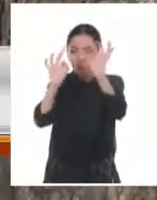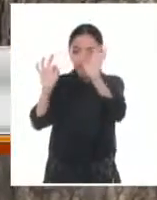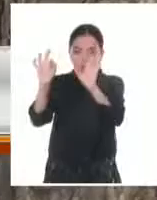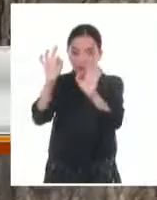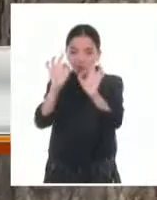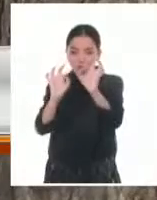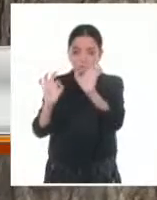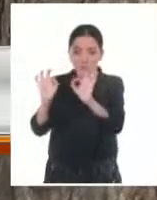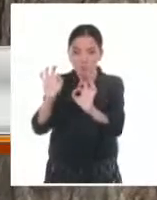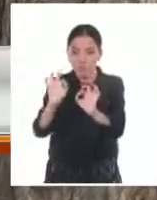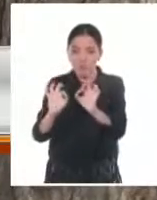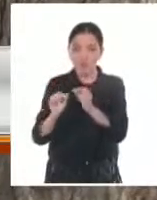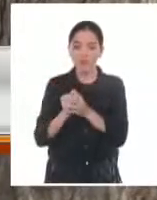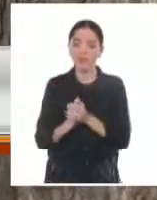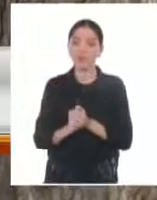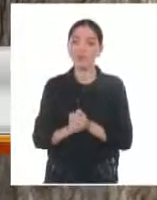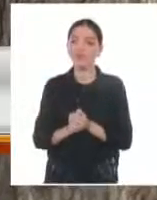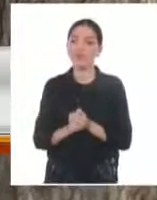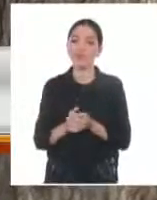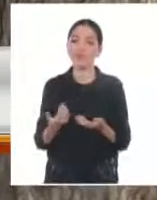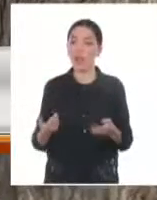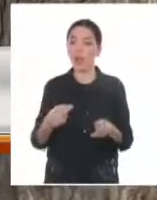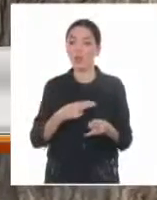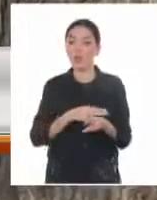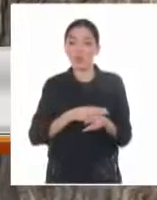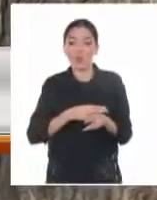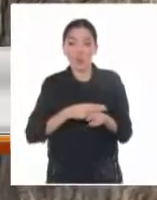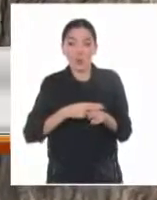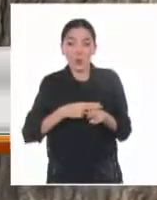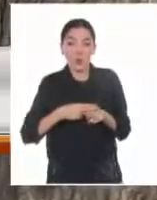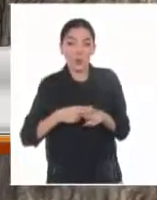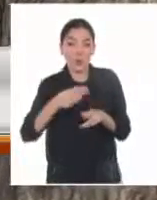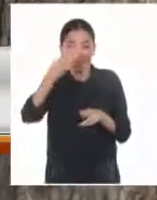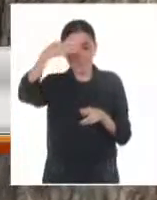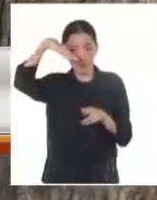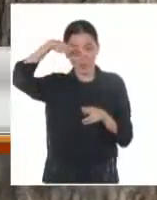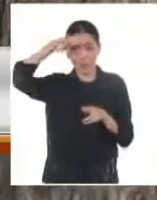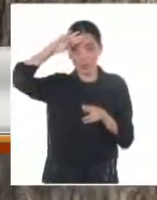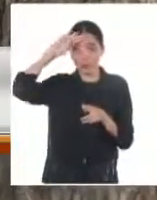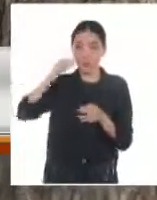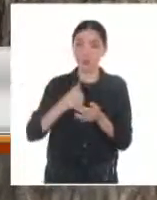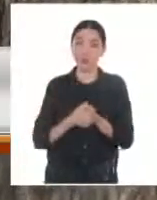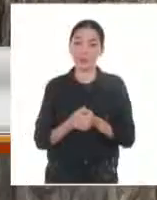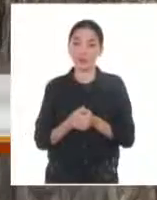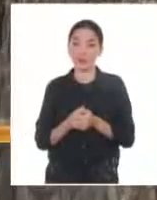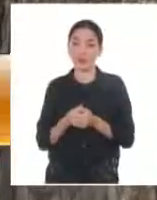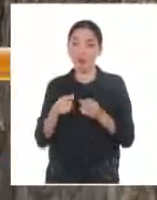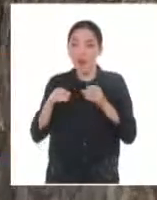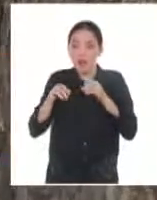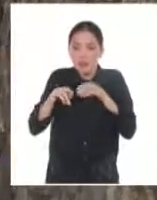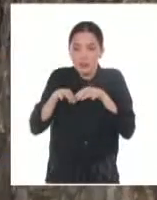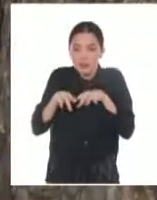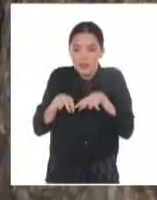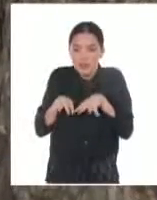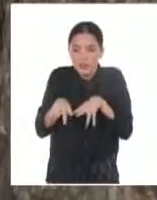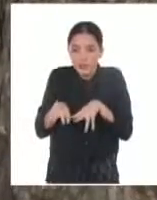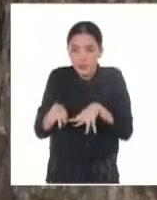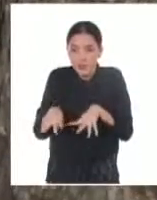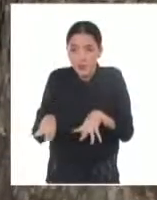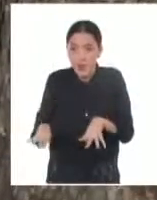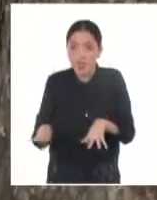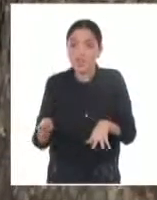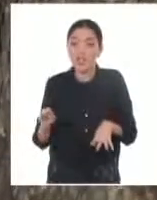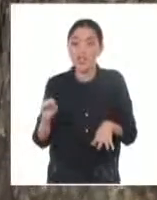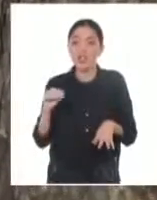a partir de la influencia de la raza, a partir sobre todo de la